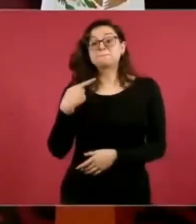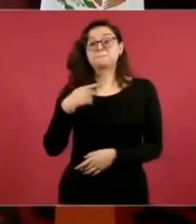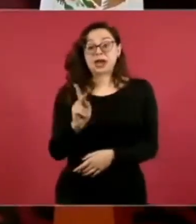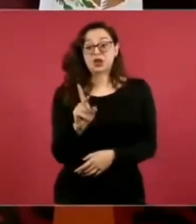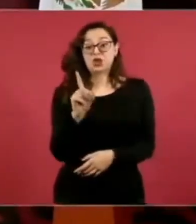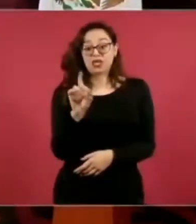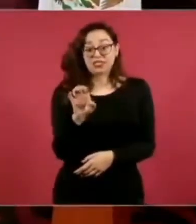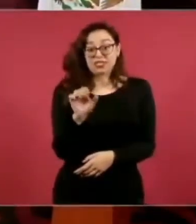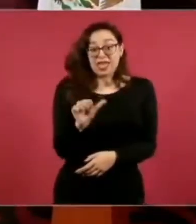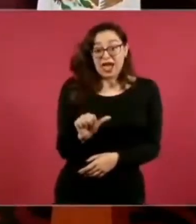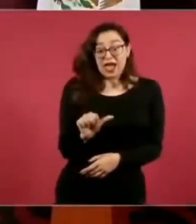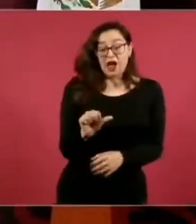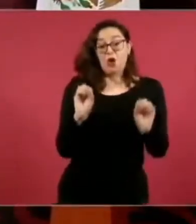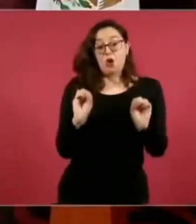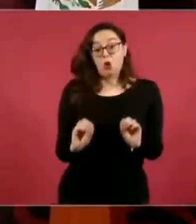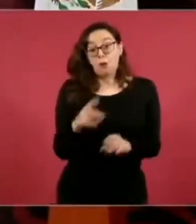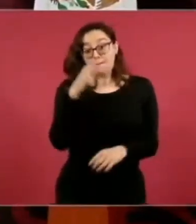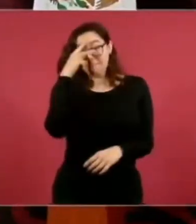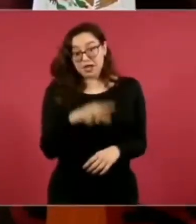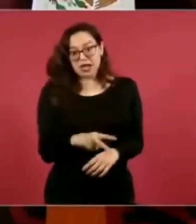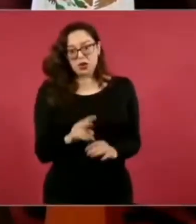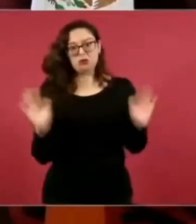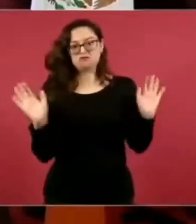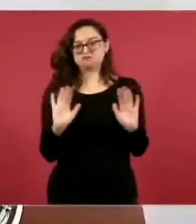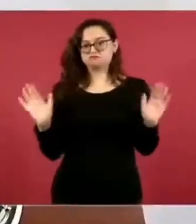ni nosotros.